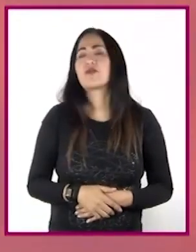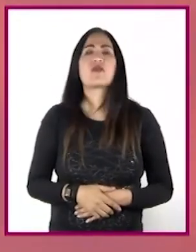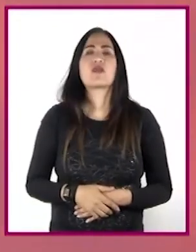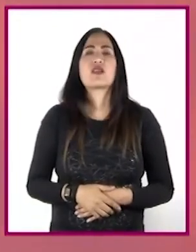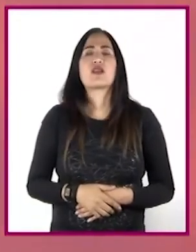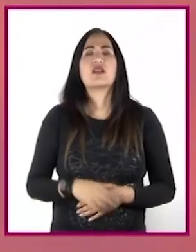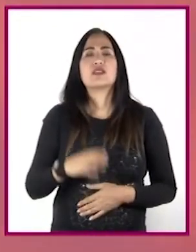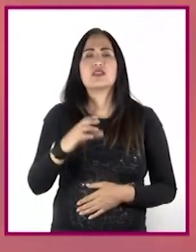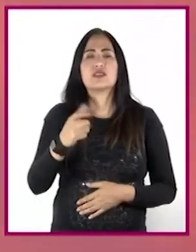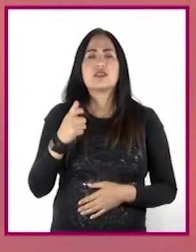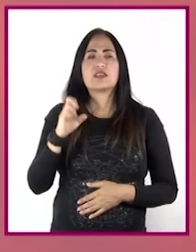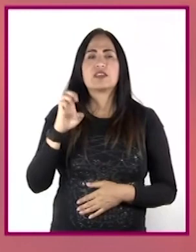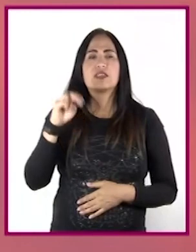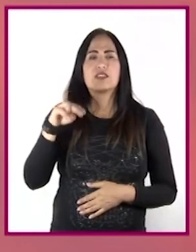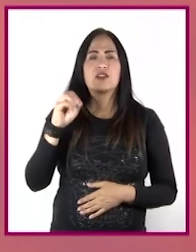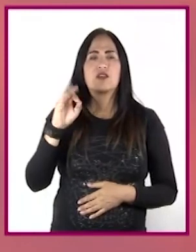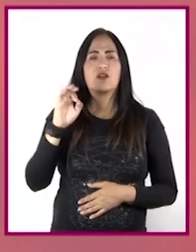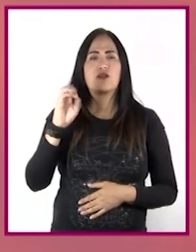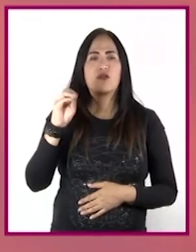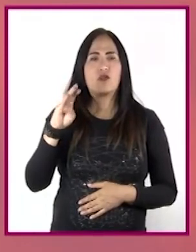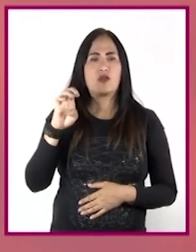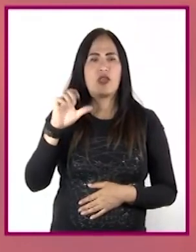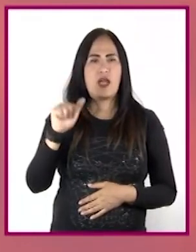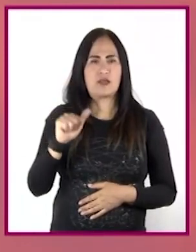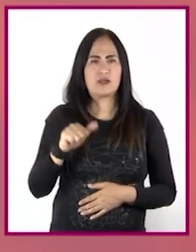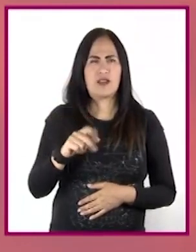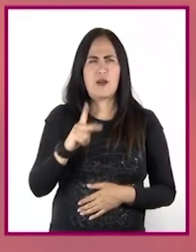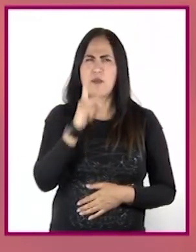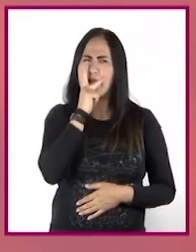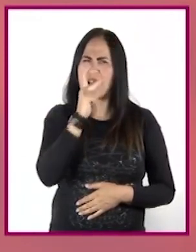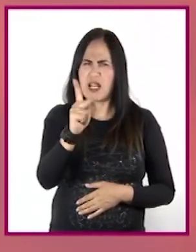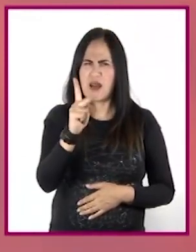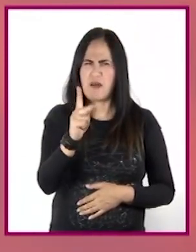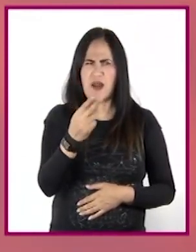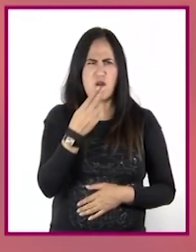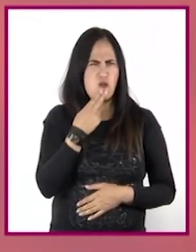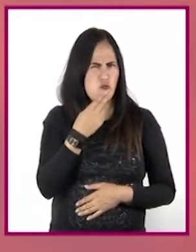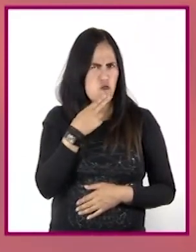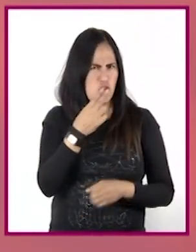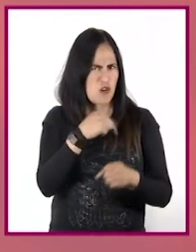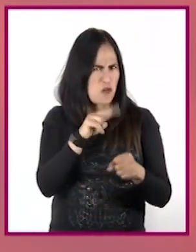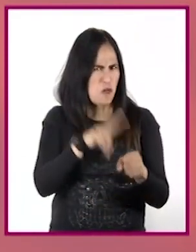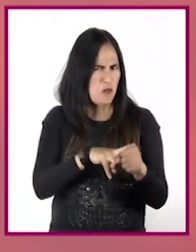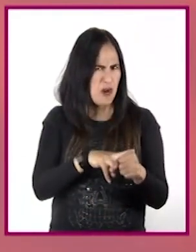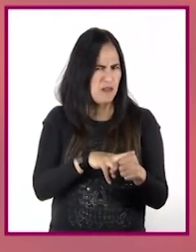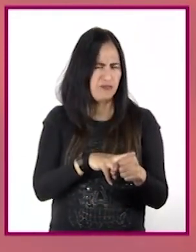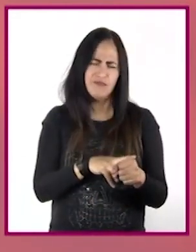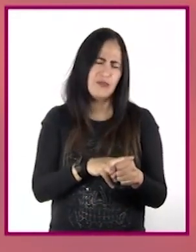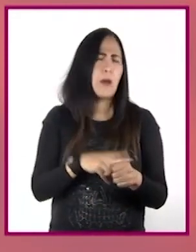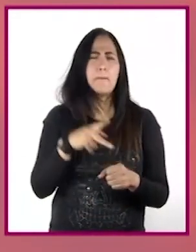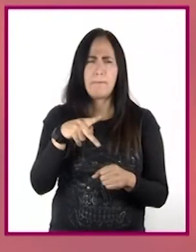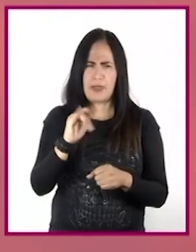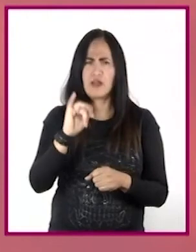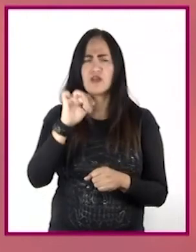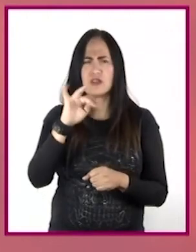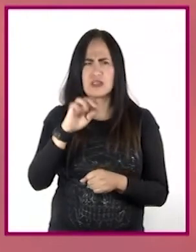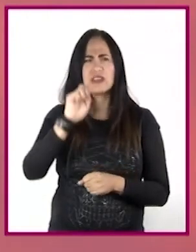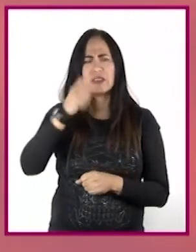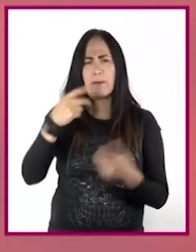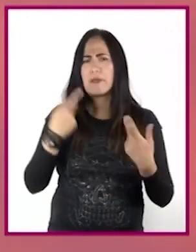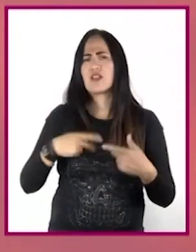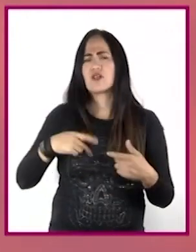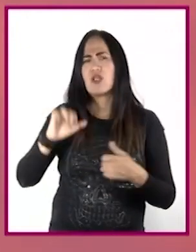Xenofobia. Quizá digan que no es un término muy conocido, pero se da. Y es el rechazo a los